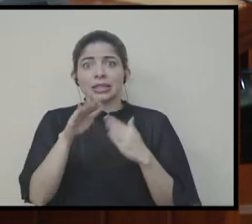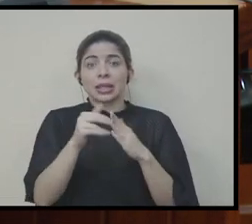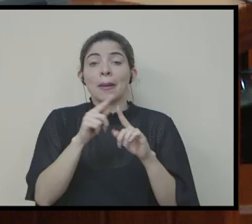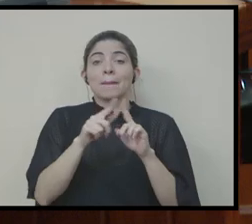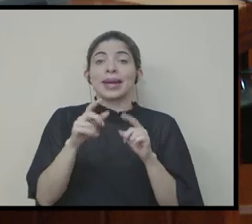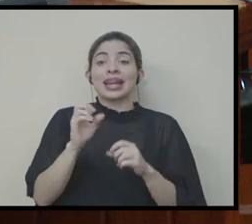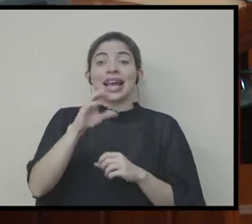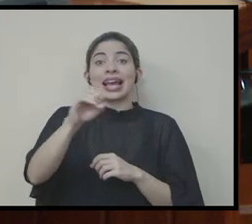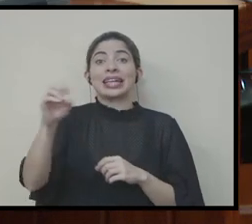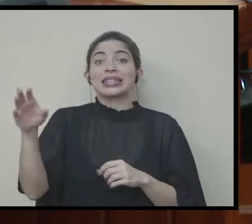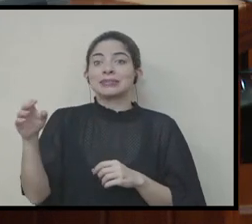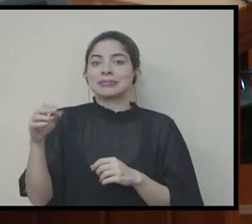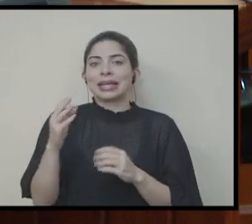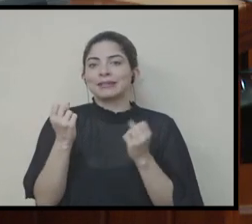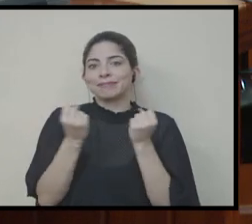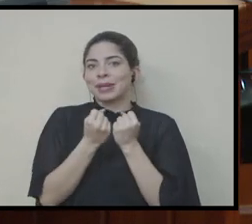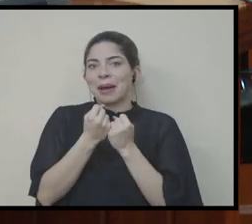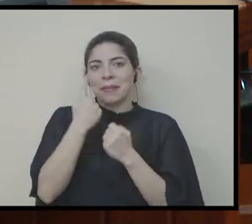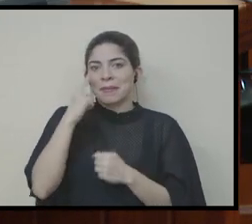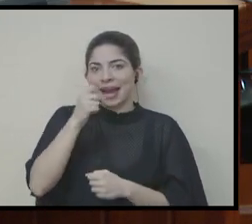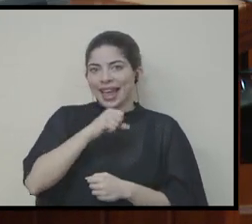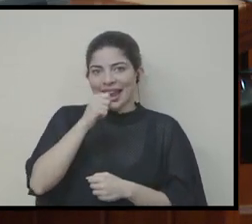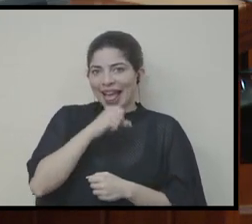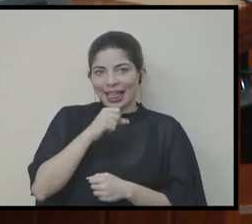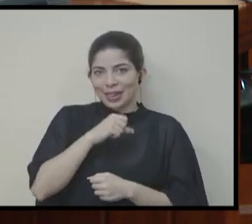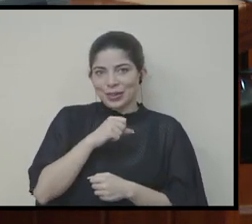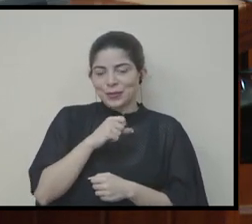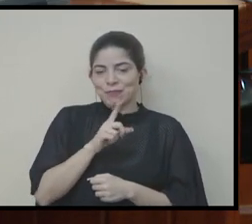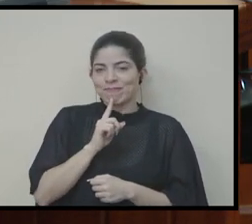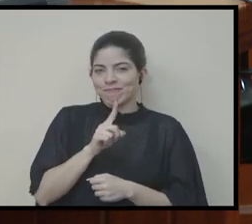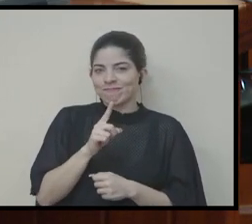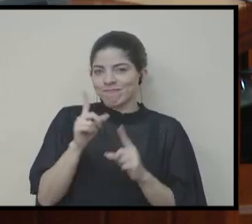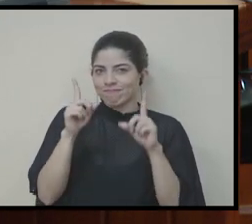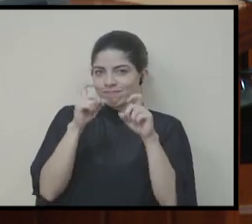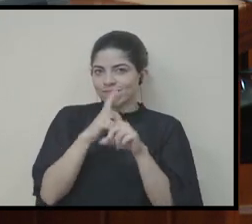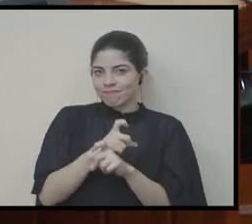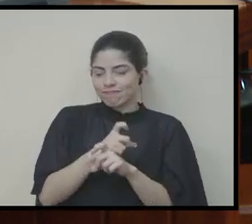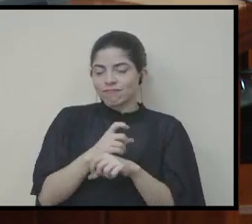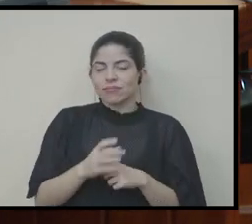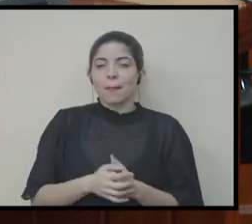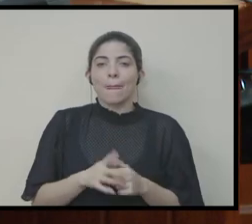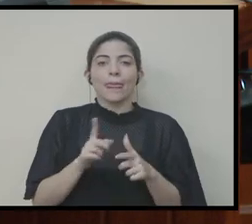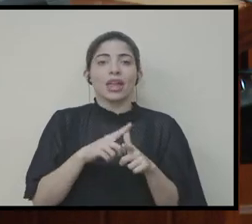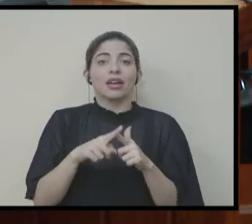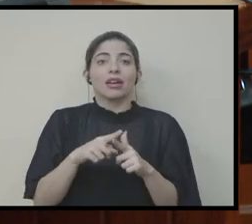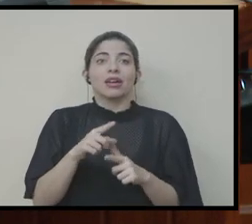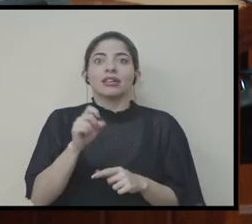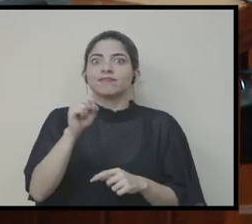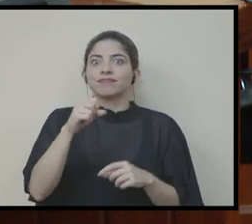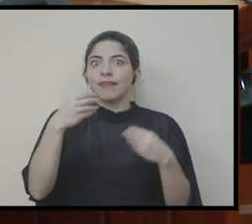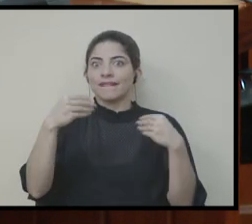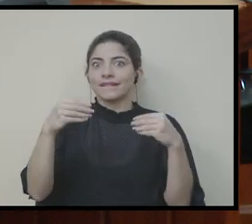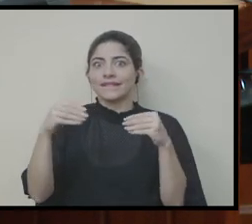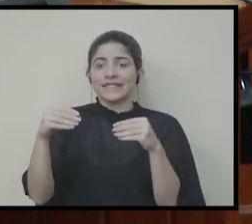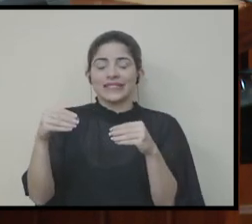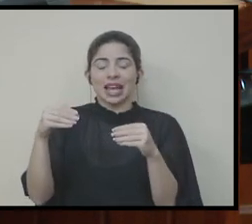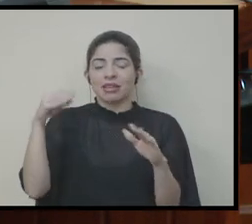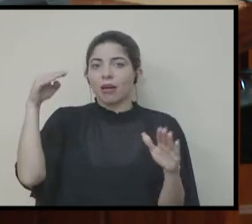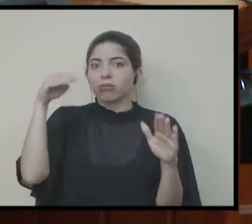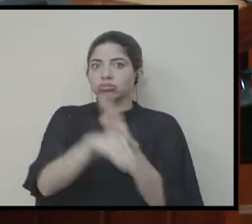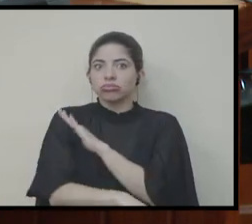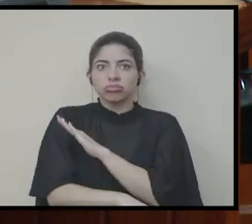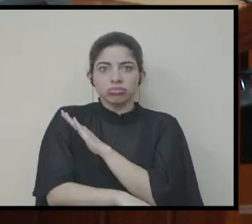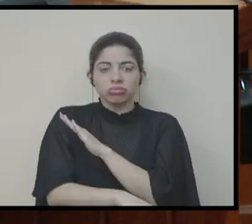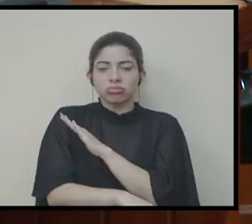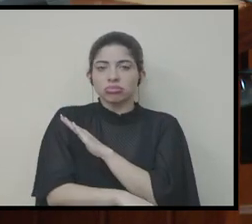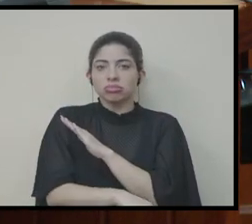el express no hay mucho espacio para el helado, ¿verdad? Es bastante complicado. Entonces, sí, las ventas se me fueron al